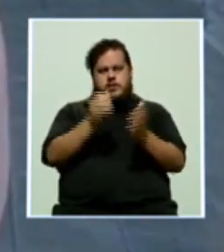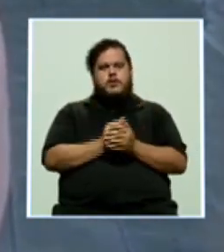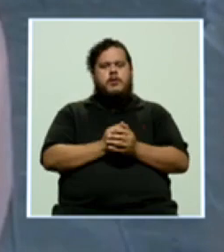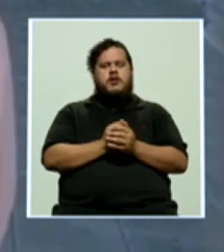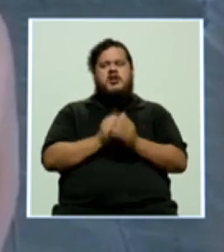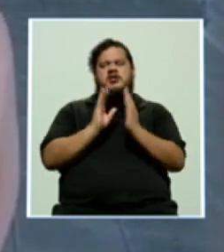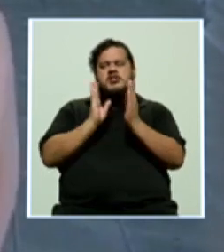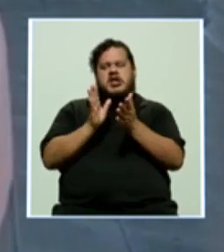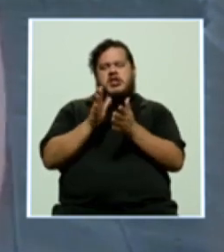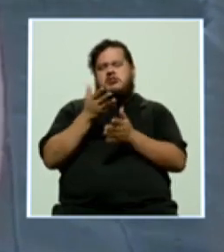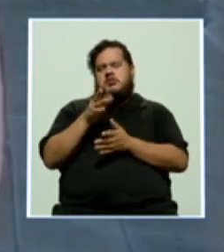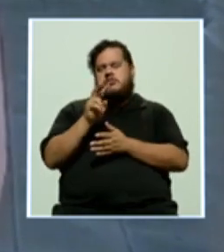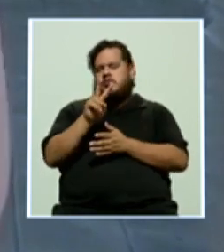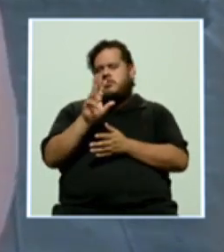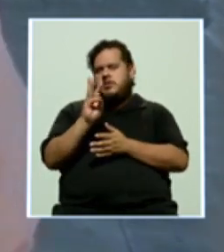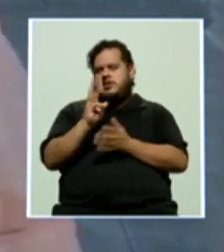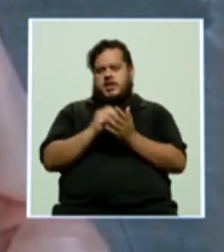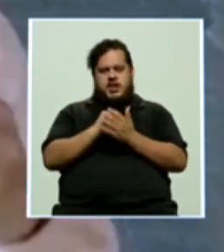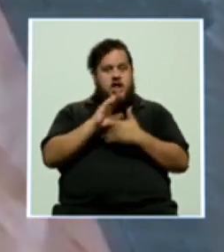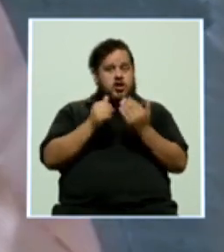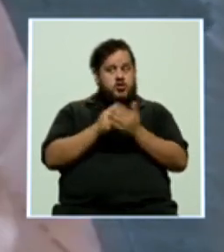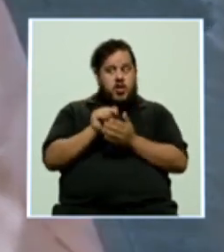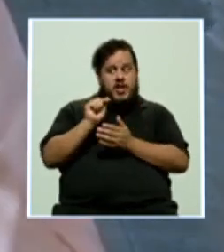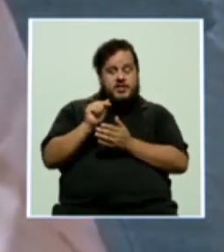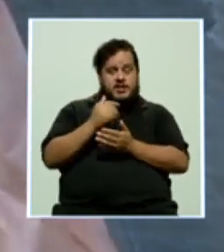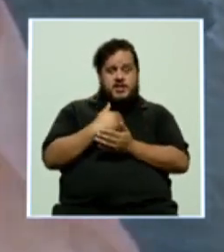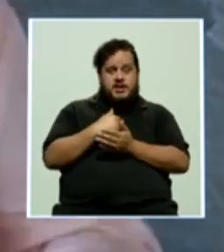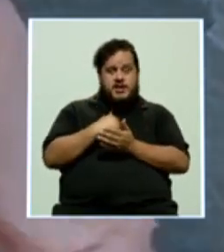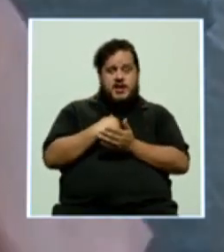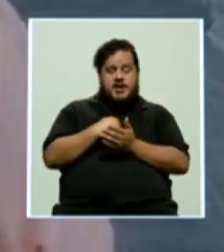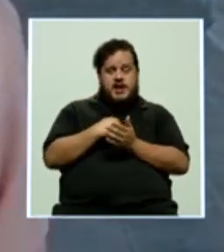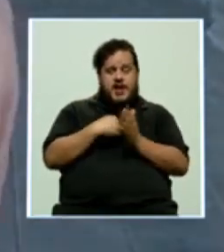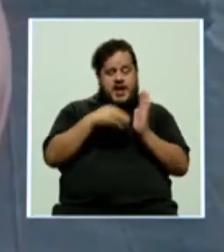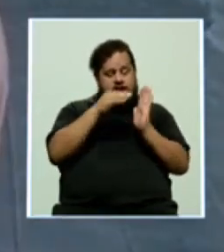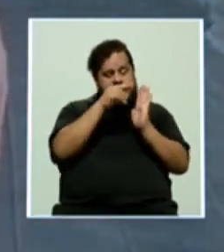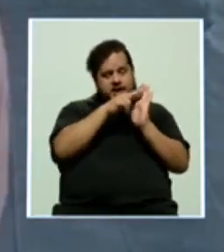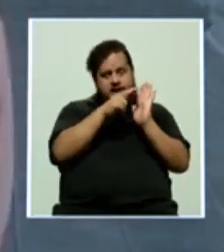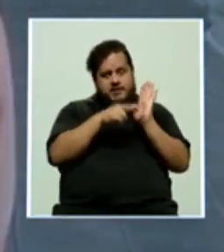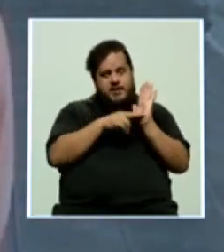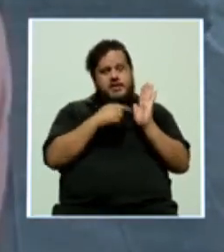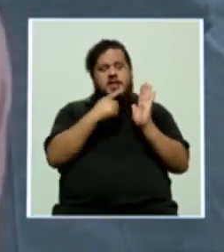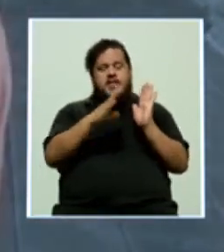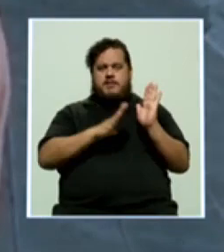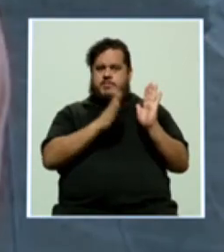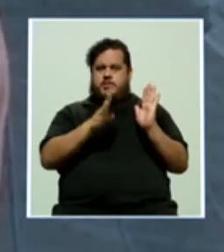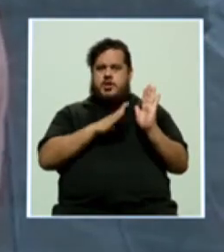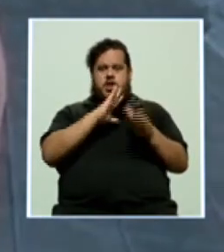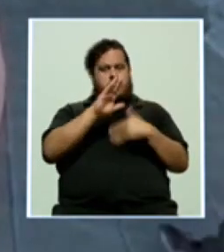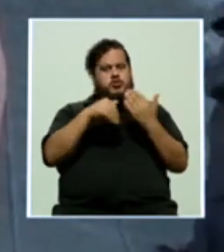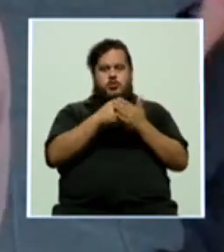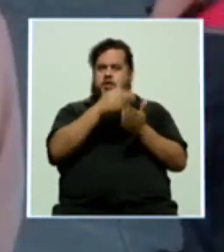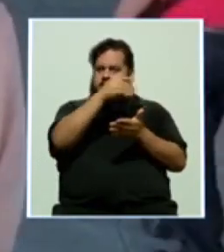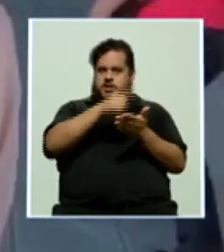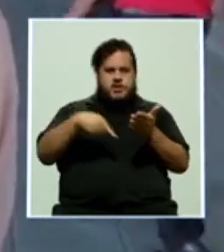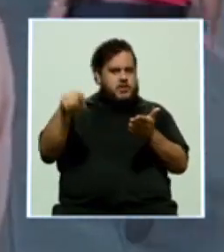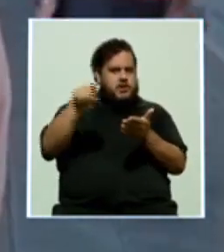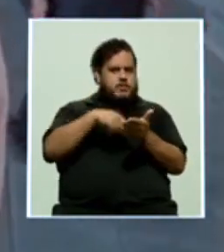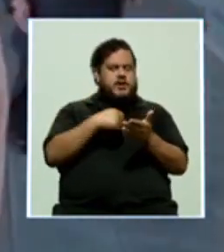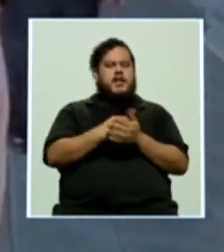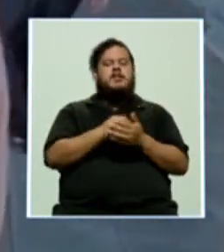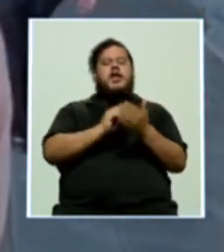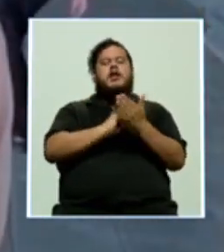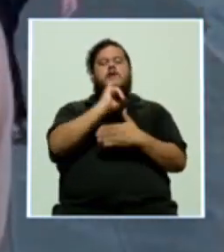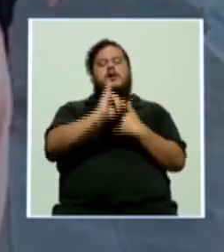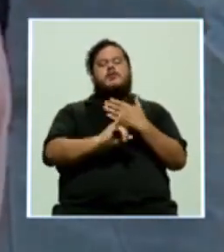unas 26. Todas aquellas que tenían cláusulas que decían privilegiadas han sido eliminadas. Con el proyecto